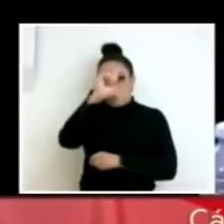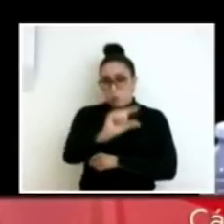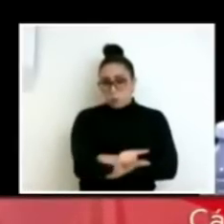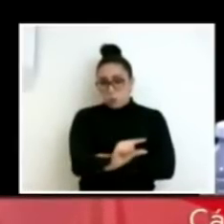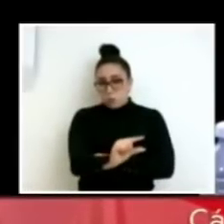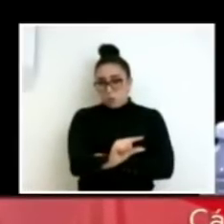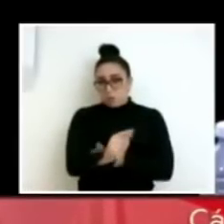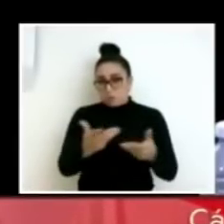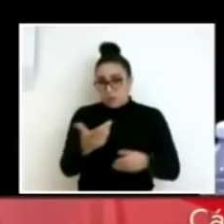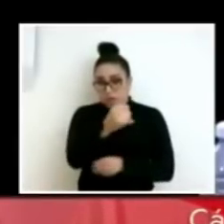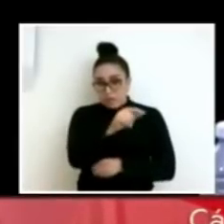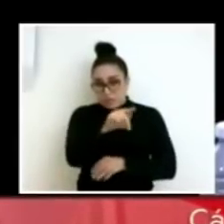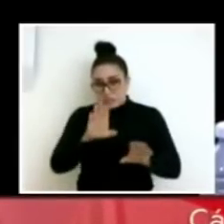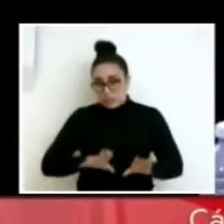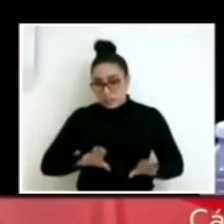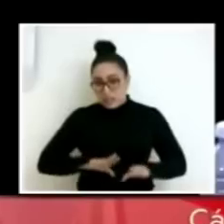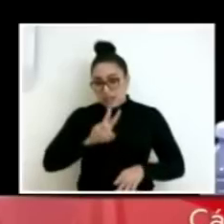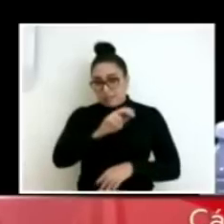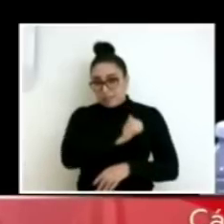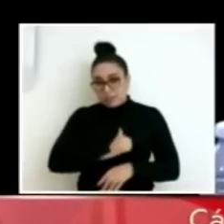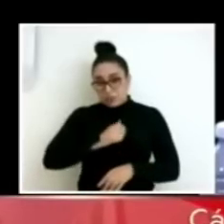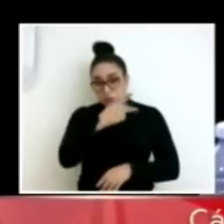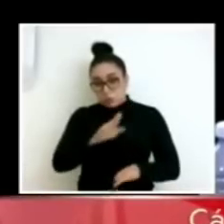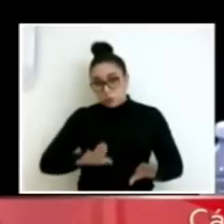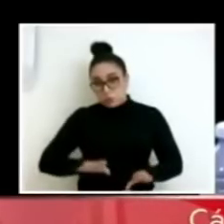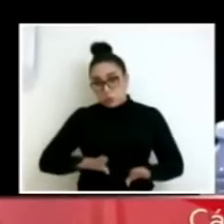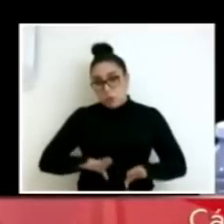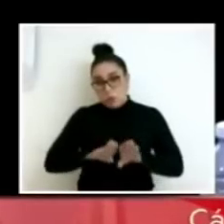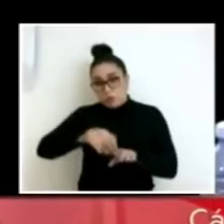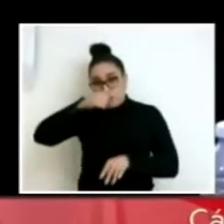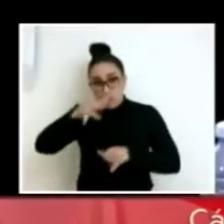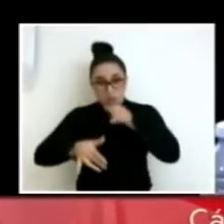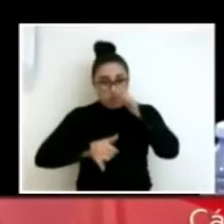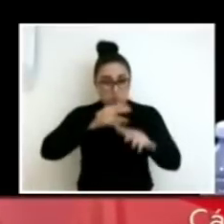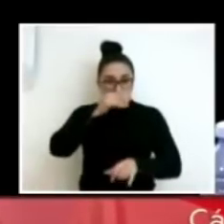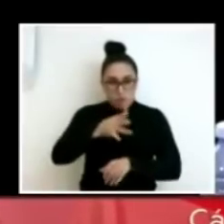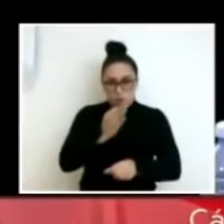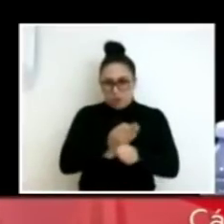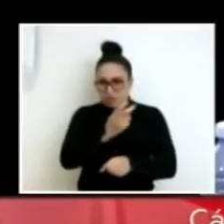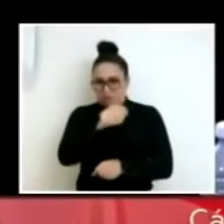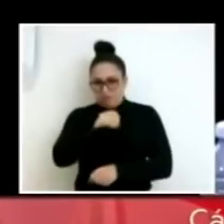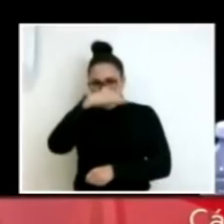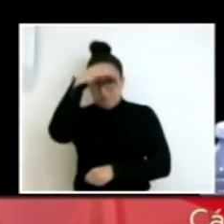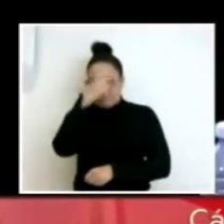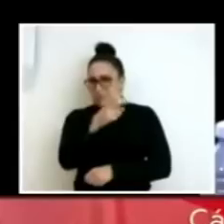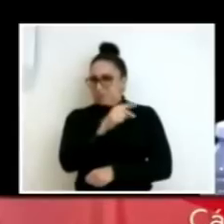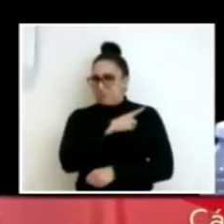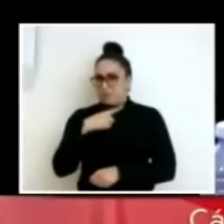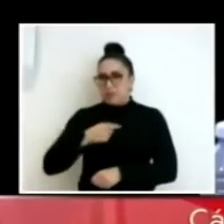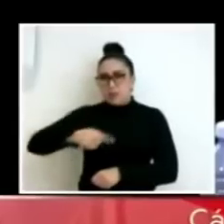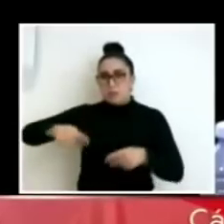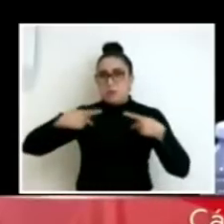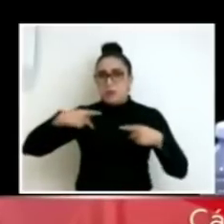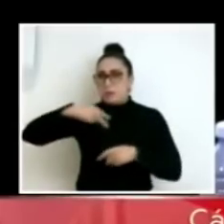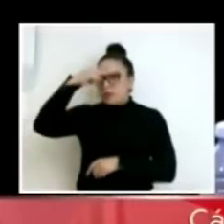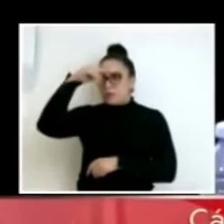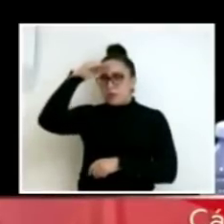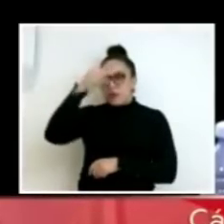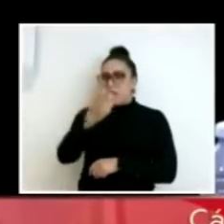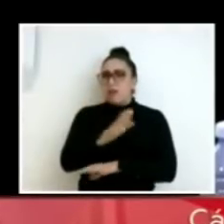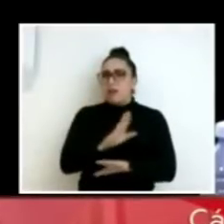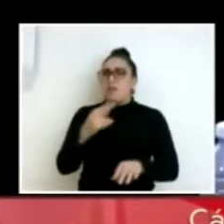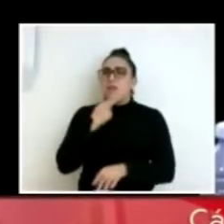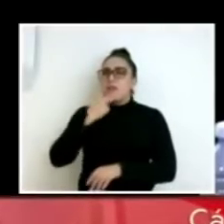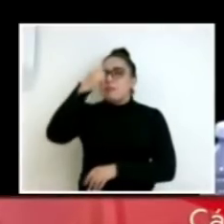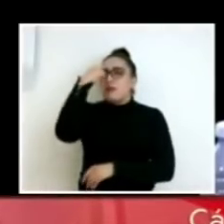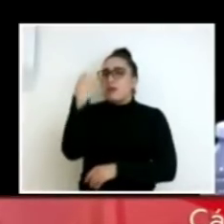en ese comportamiento tan ridículo, tan violento, tan alejado de la realidad, es porque el pueblo de México ya no les cree. Porque cuando ustedes estaban